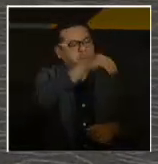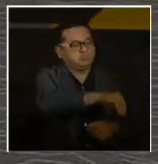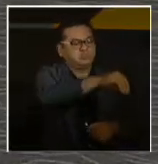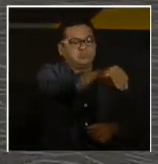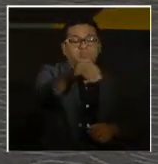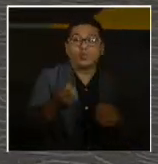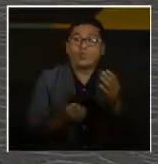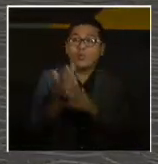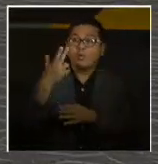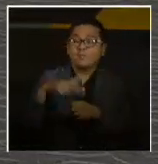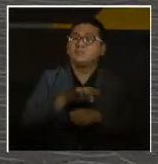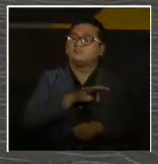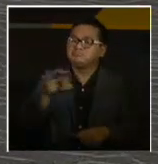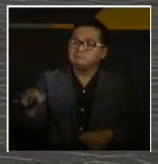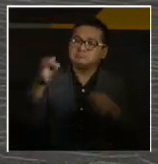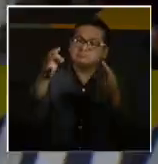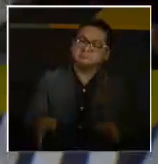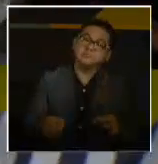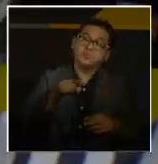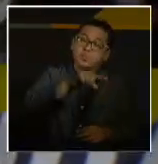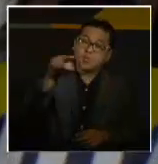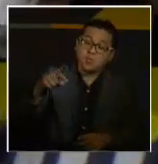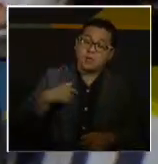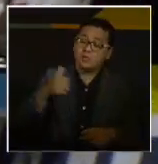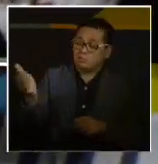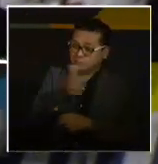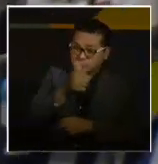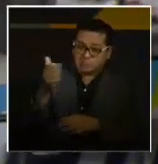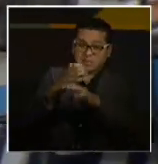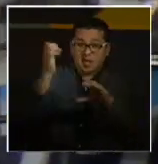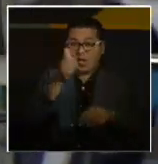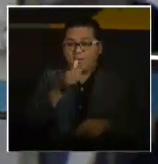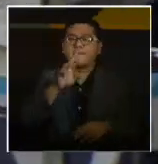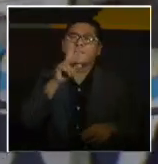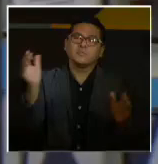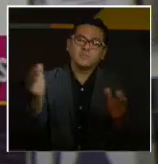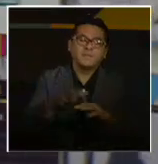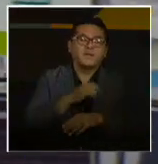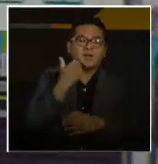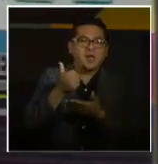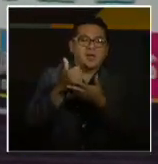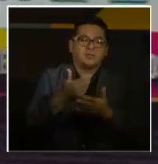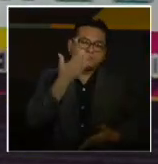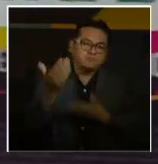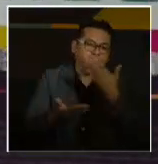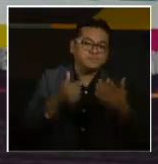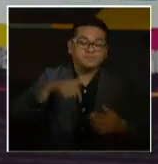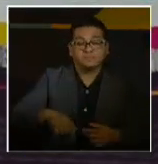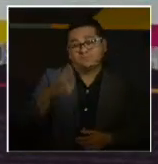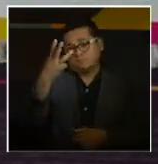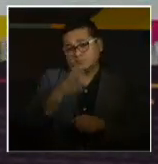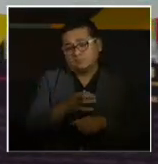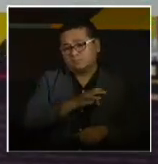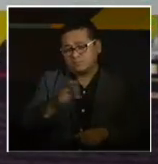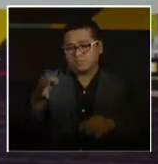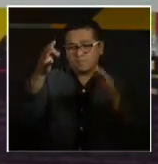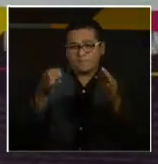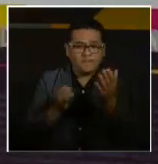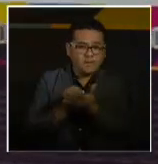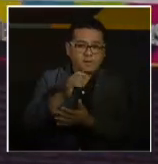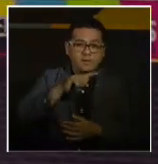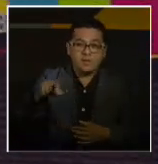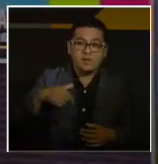estratégicamente, podremos nosotros garantizar que esos traslados sean menores y se dé un mejor servicio. Y tercero, tenemos que